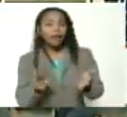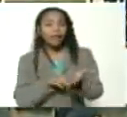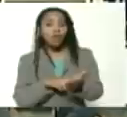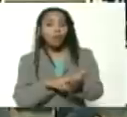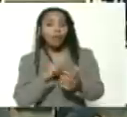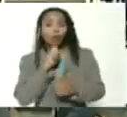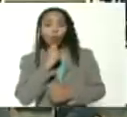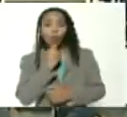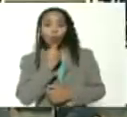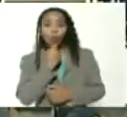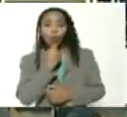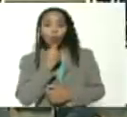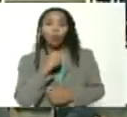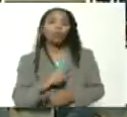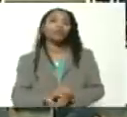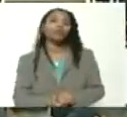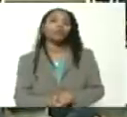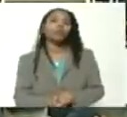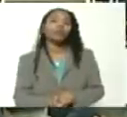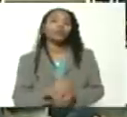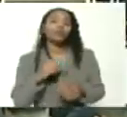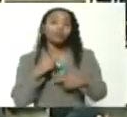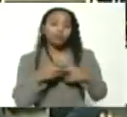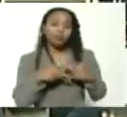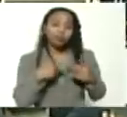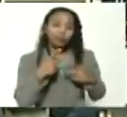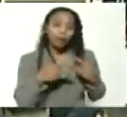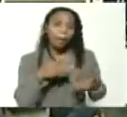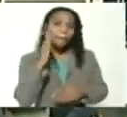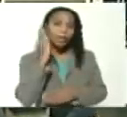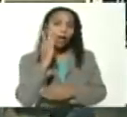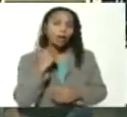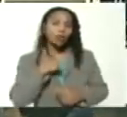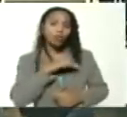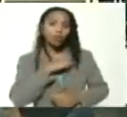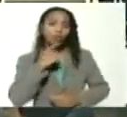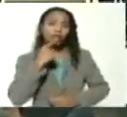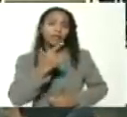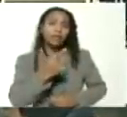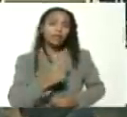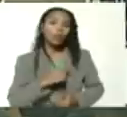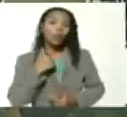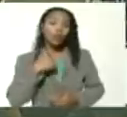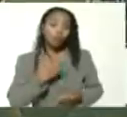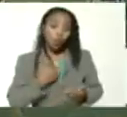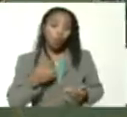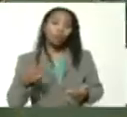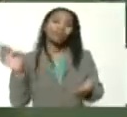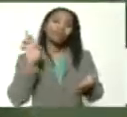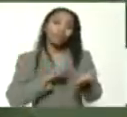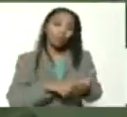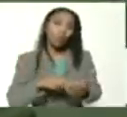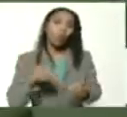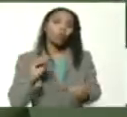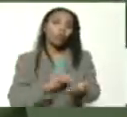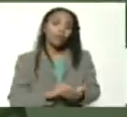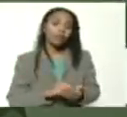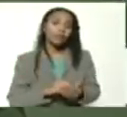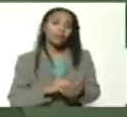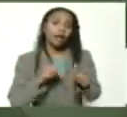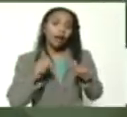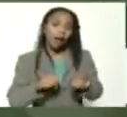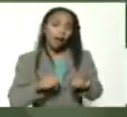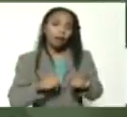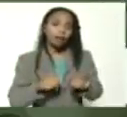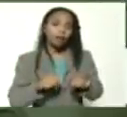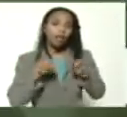Código Orgánico Procesal Penal. Nosotros decíamos, y lo repito acá ahora, que